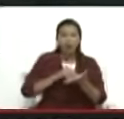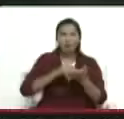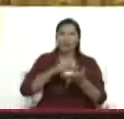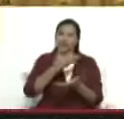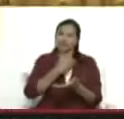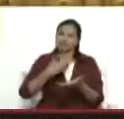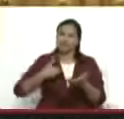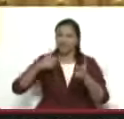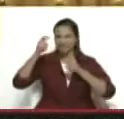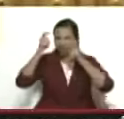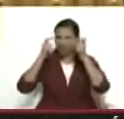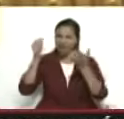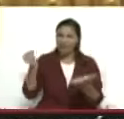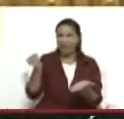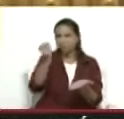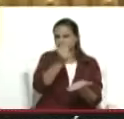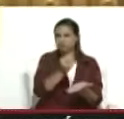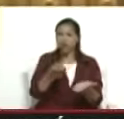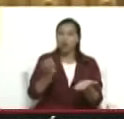Pero era